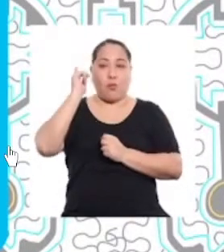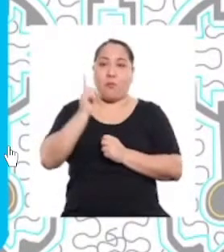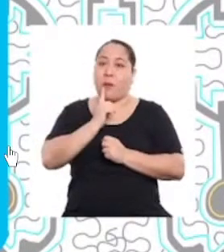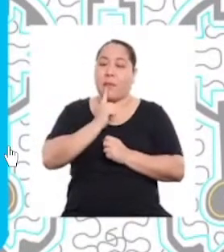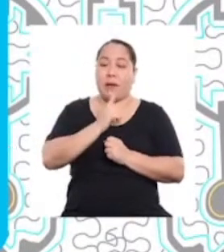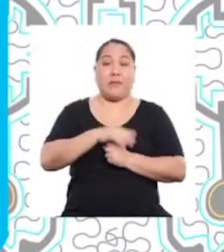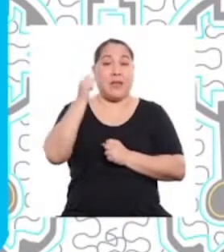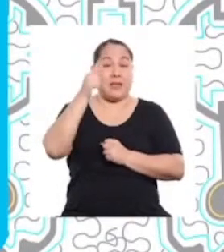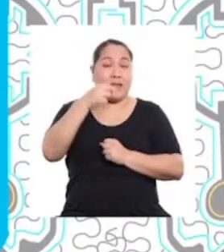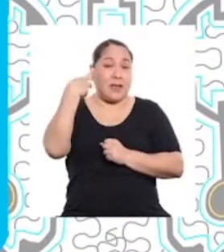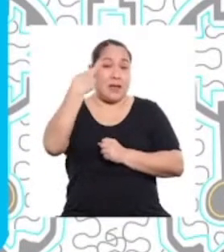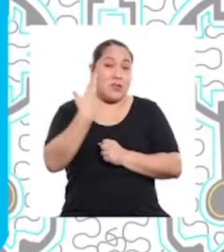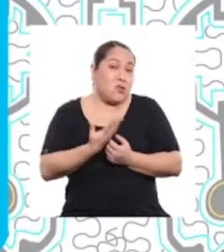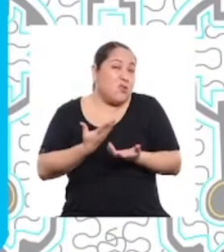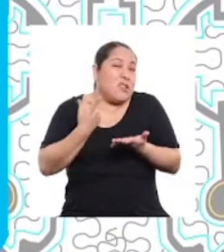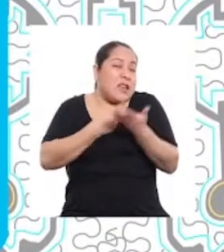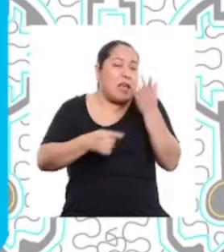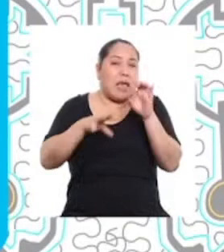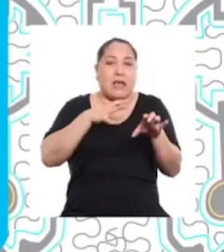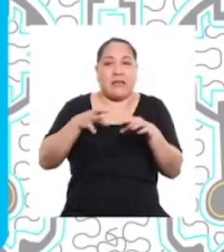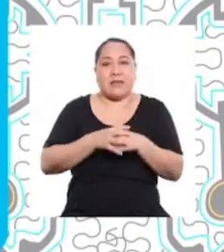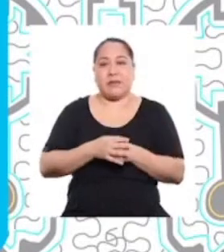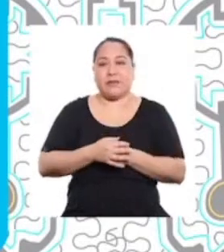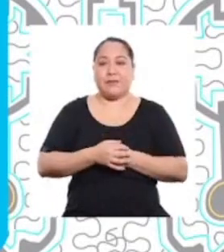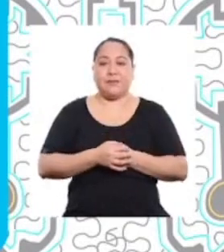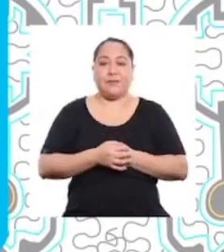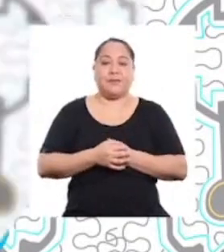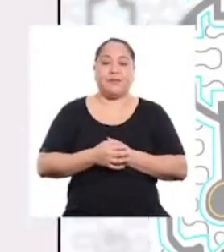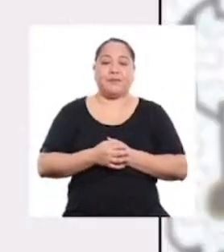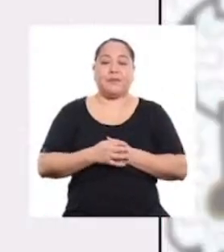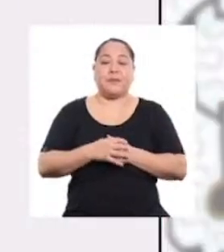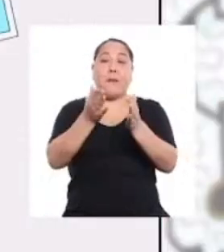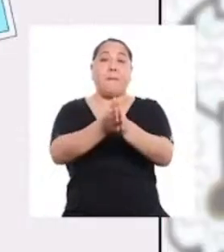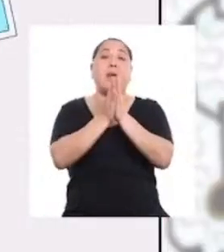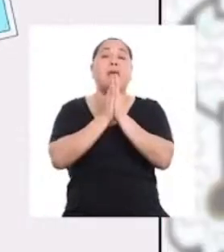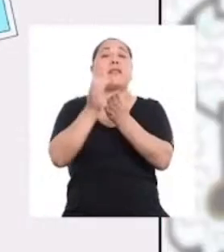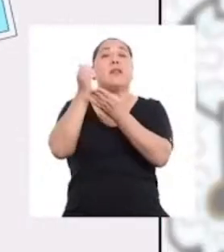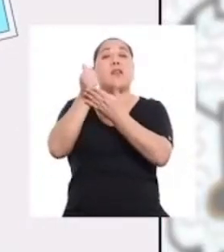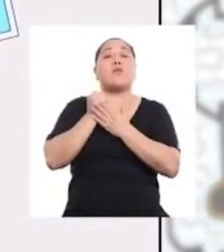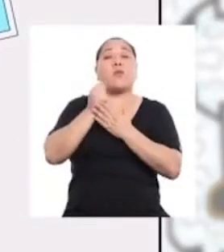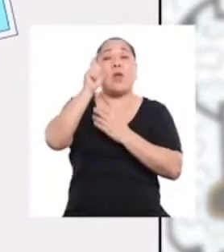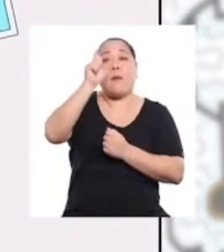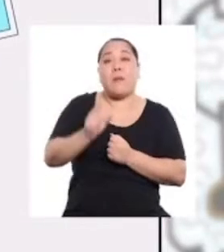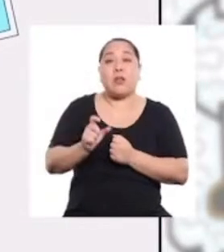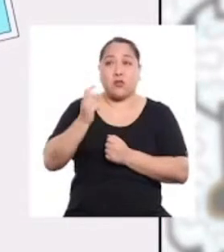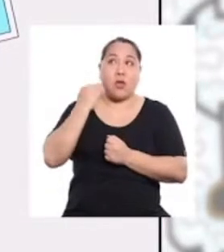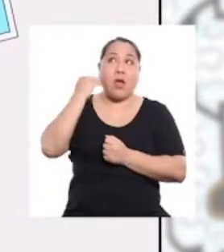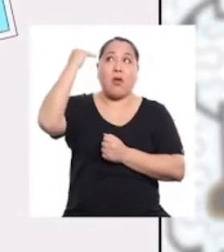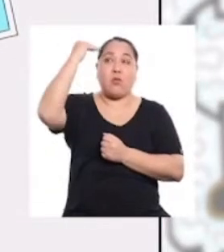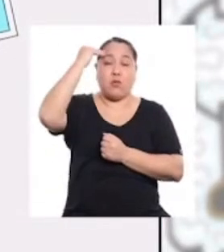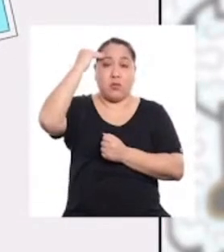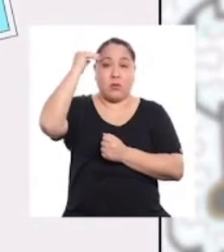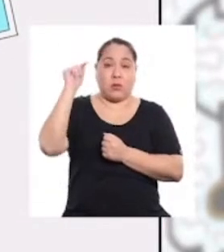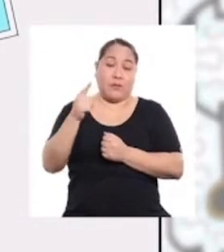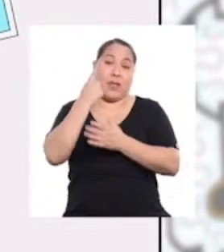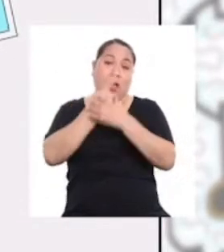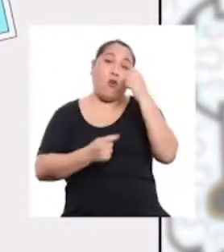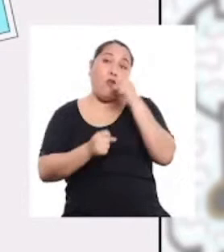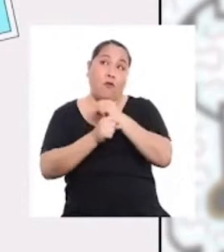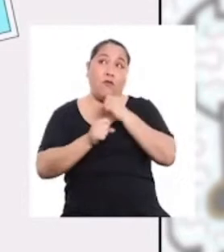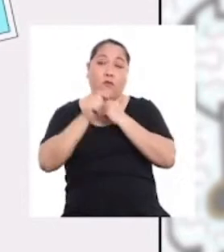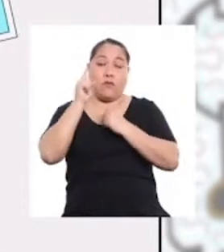papá. Por eso, lo que deberíamos hacer es pedir ayuda a una persona mayor